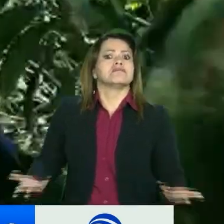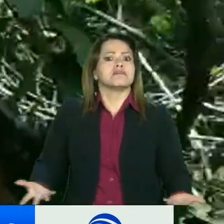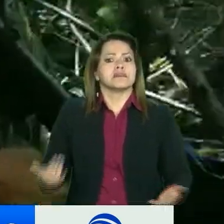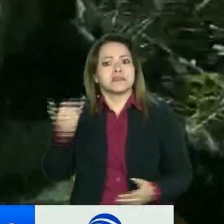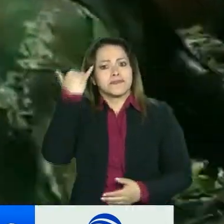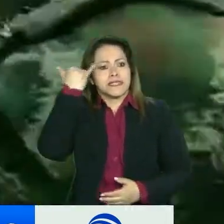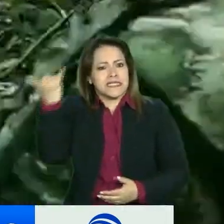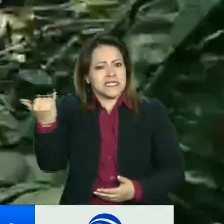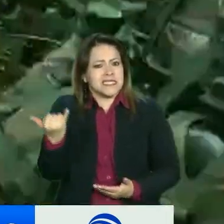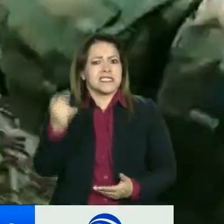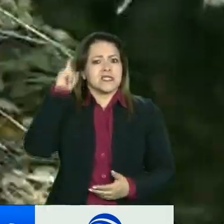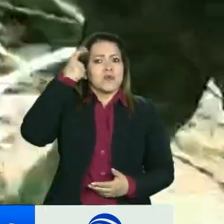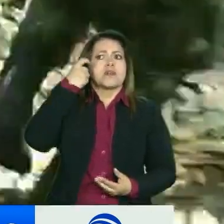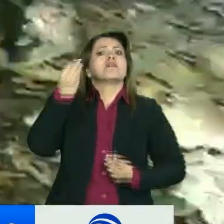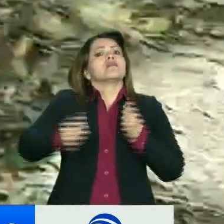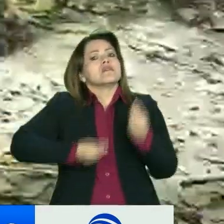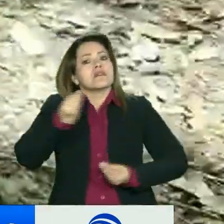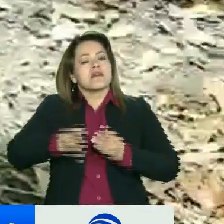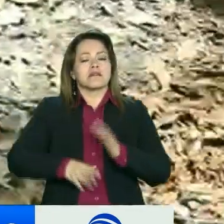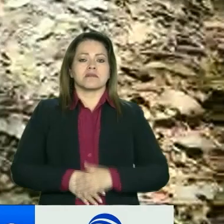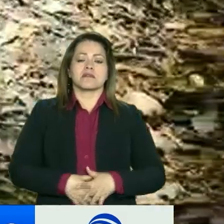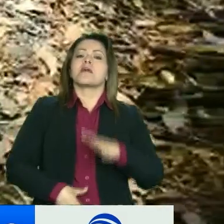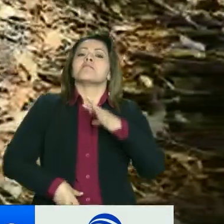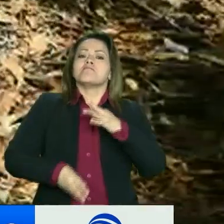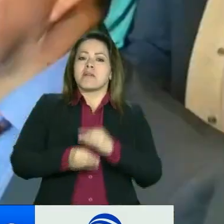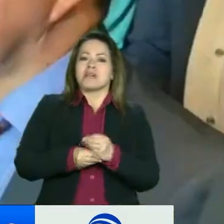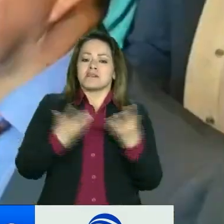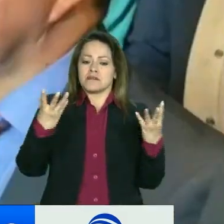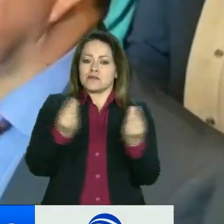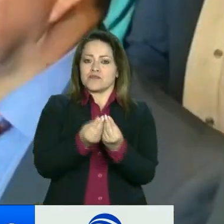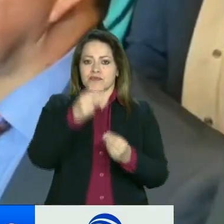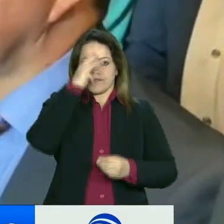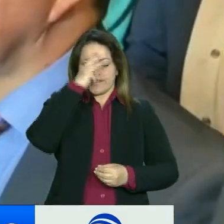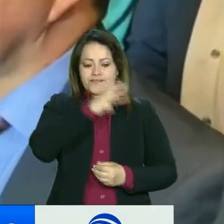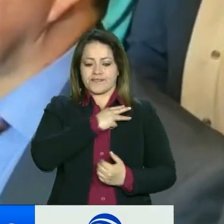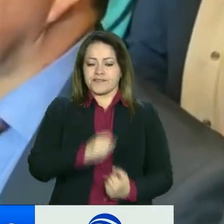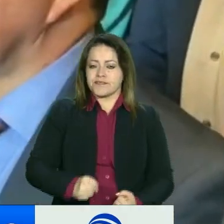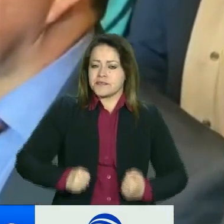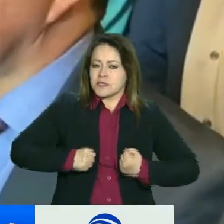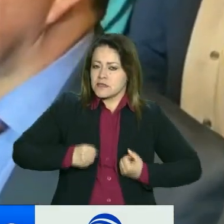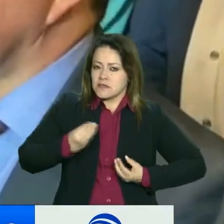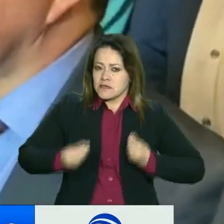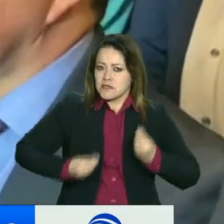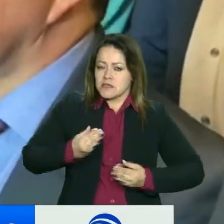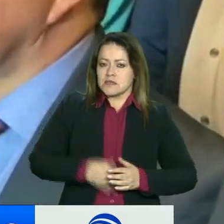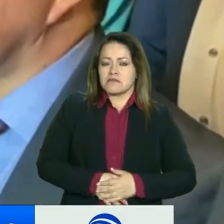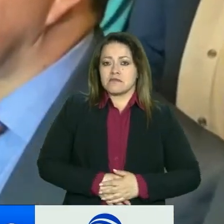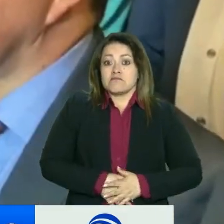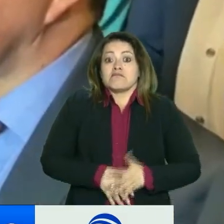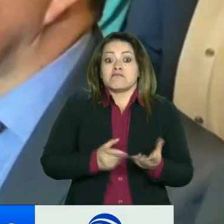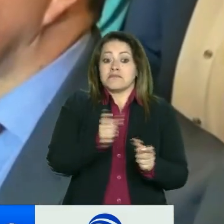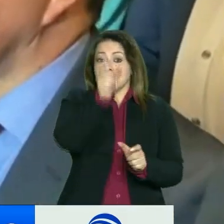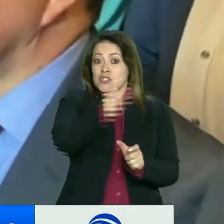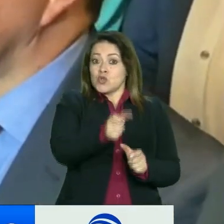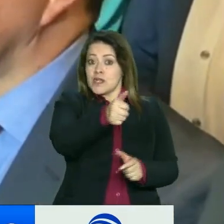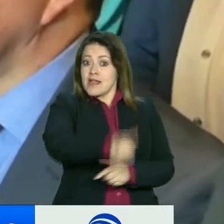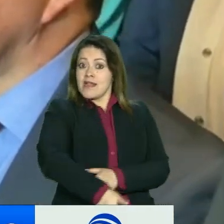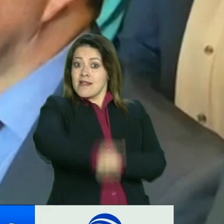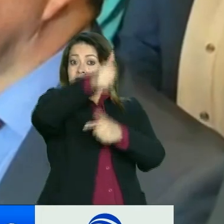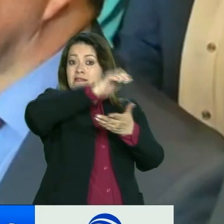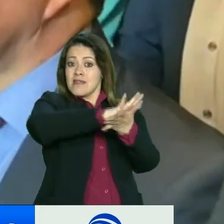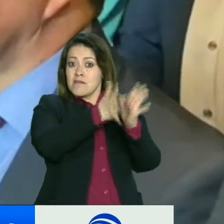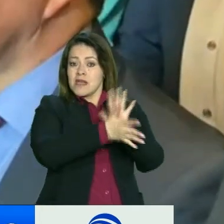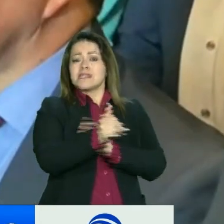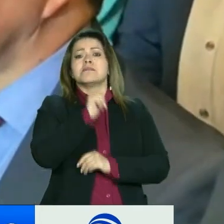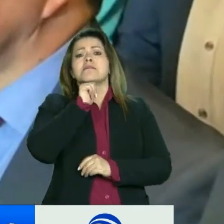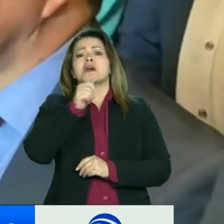2 meses. E hizo observaciones a la inteligencia del país. Uno no puede creer que el señor comisionado de paz, y peor, el presidente